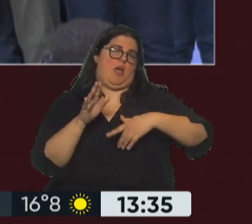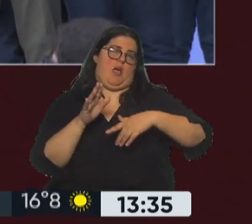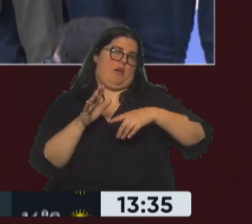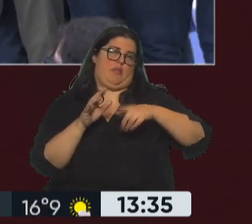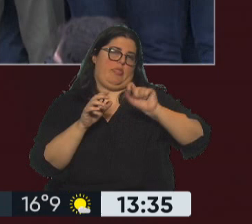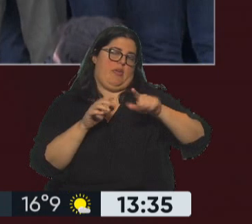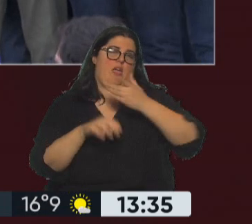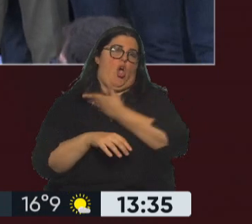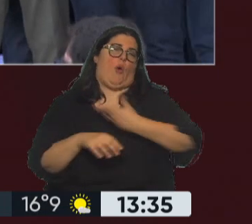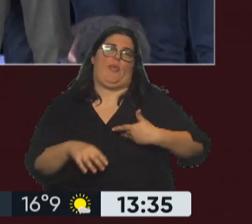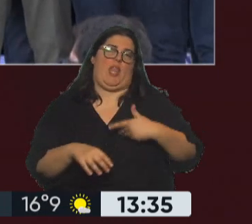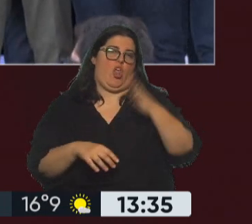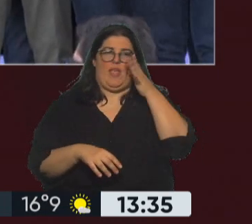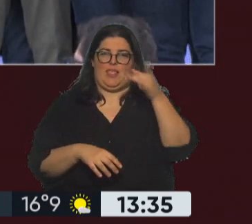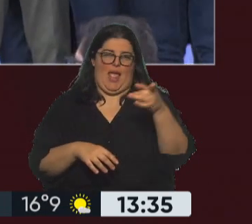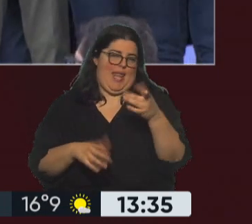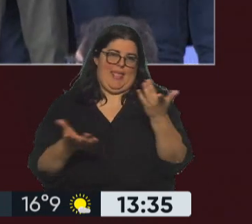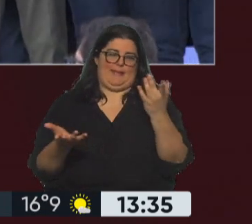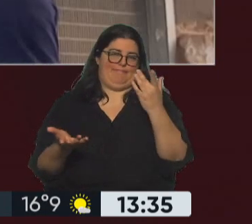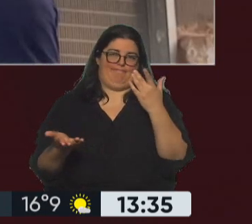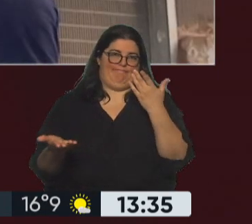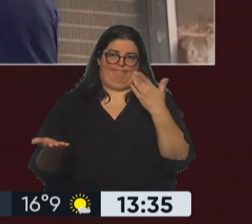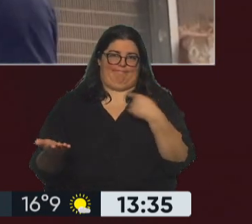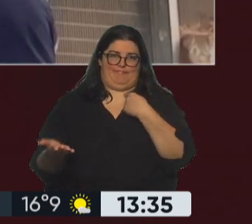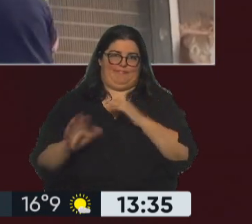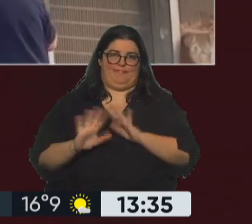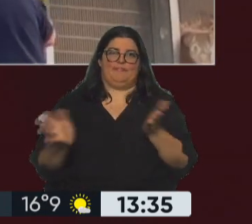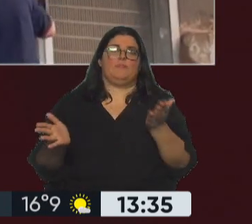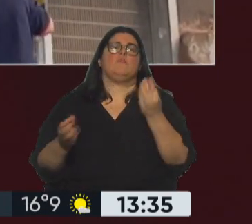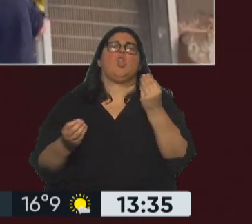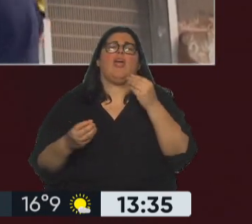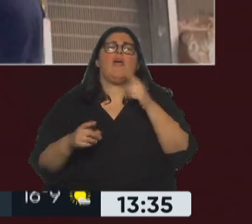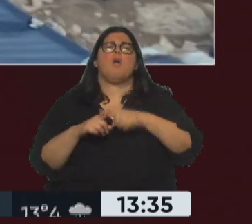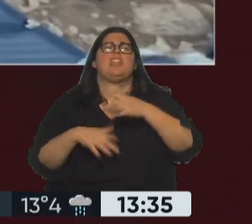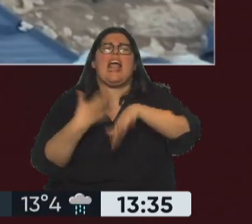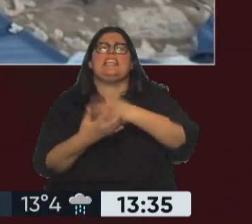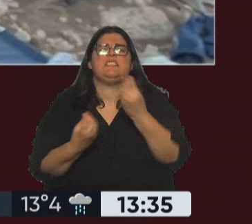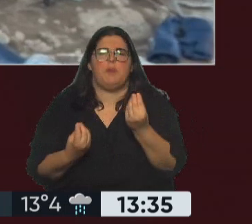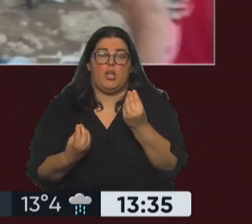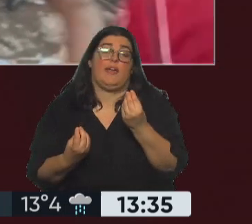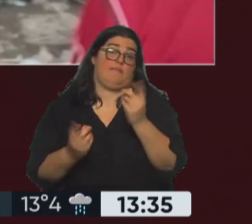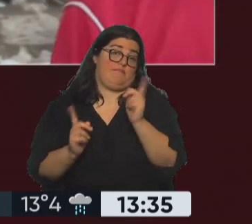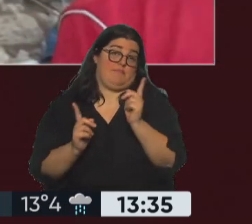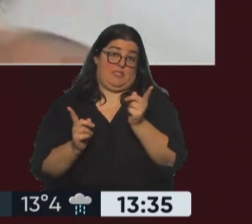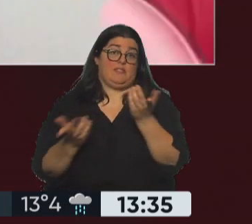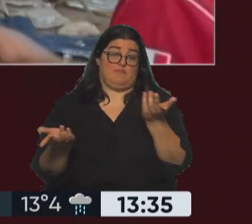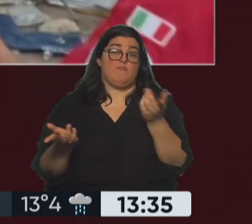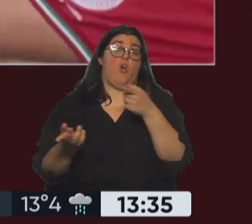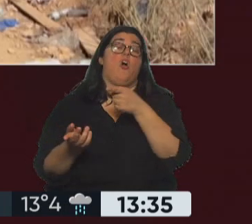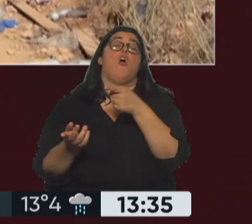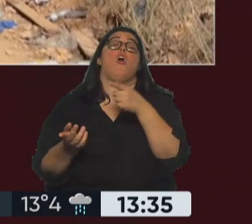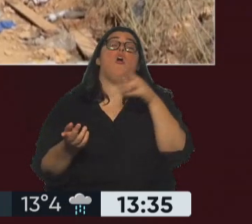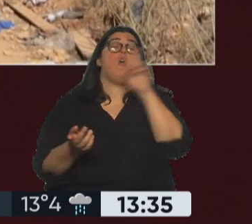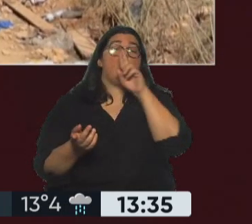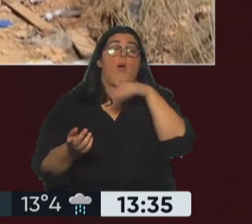gobierno de Giorgia Meloni en Italia. ¿Por qué crisis política? Porque justamente, como bien decíamos, uno de los argumentos con los cuales hizo campaña